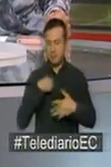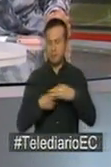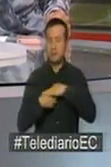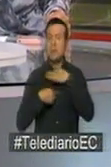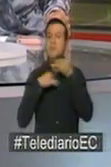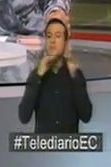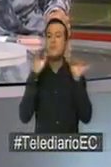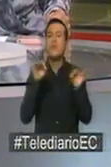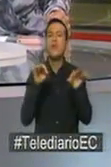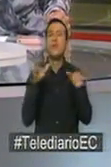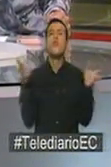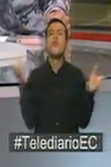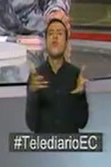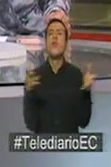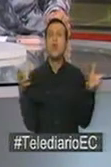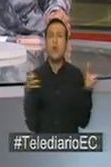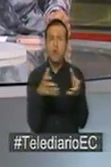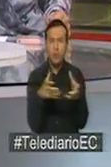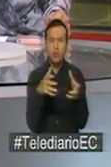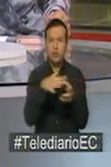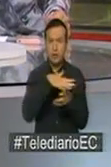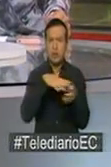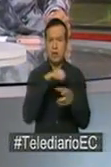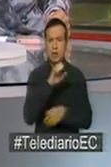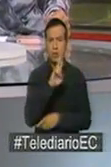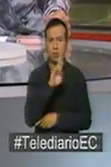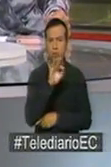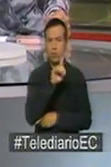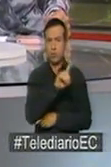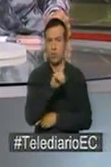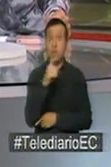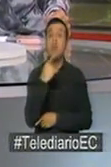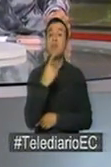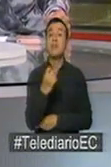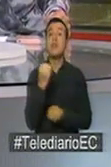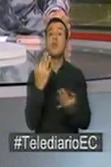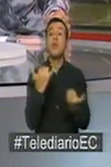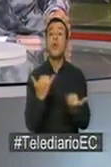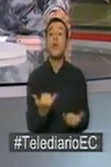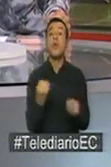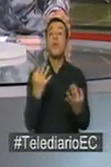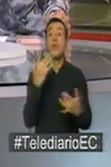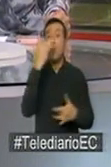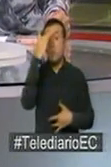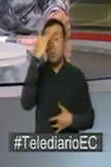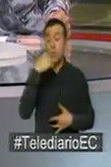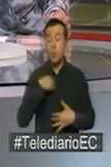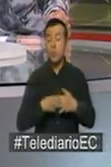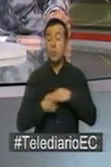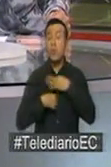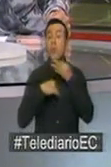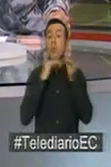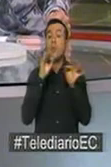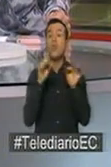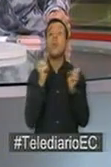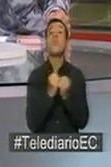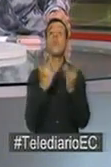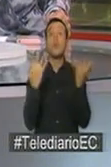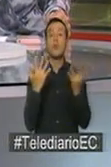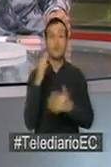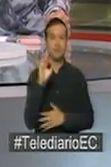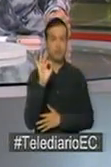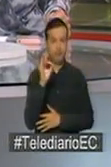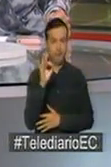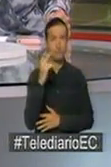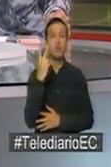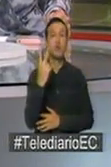911. La ministra de Salud, Catalina Andramuño, confirmó que se elevó a 19 los casos diagnosticados con COVID-19. Dos